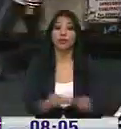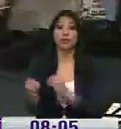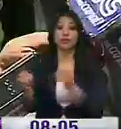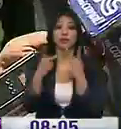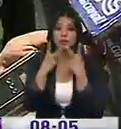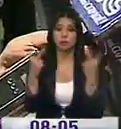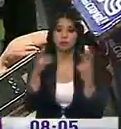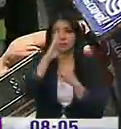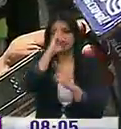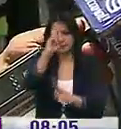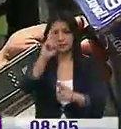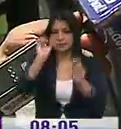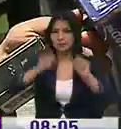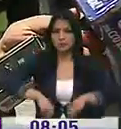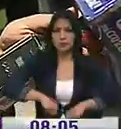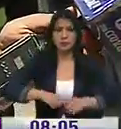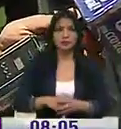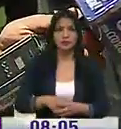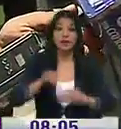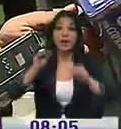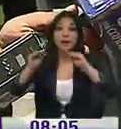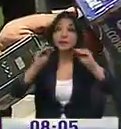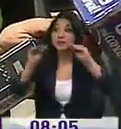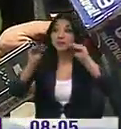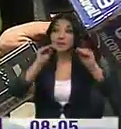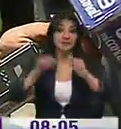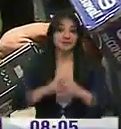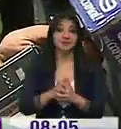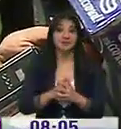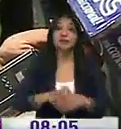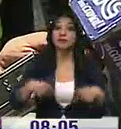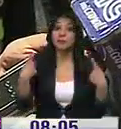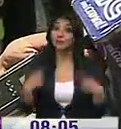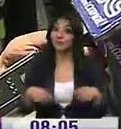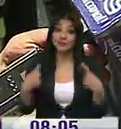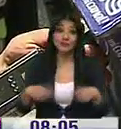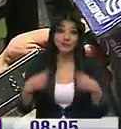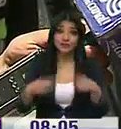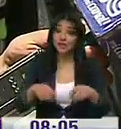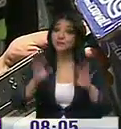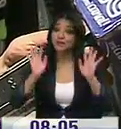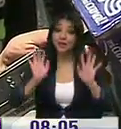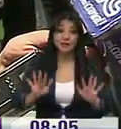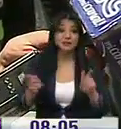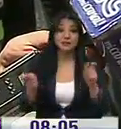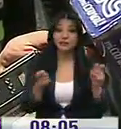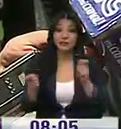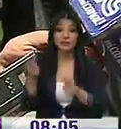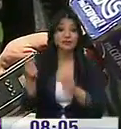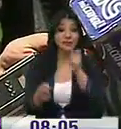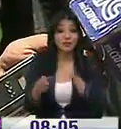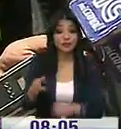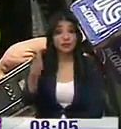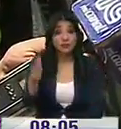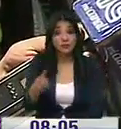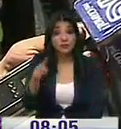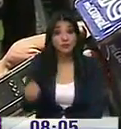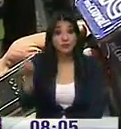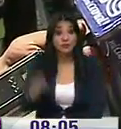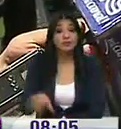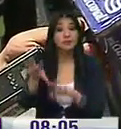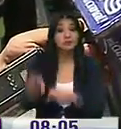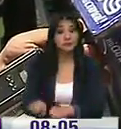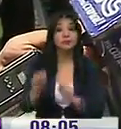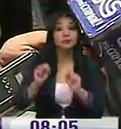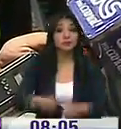Y lo que sí les avisamos ahora que están ustedes aquí es que todos los días vamos a llevarnos los vehículos que estén mal estacionados, que estén en